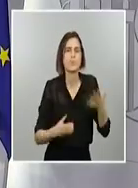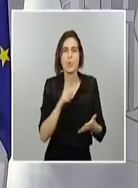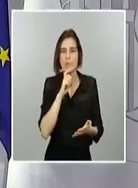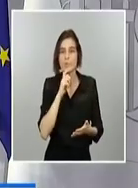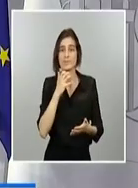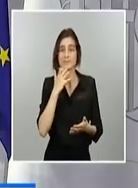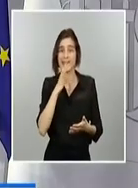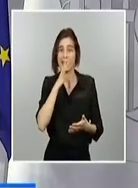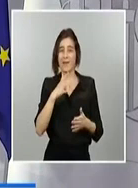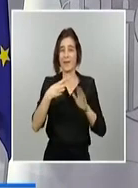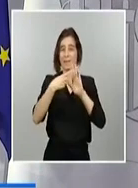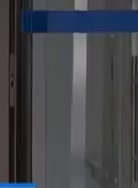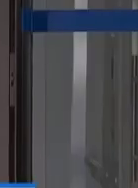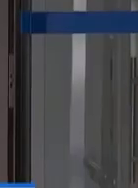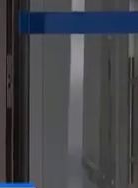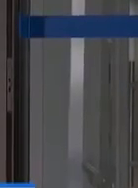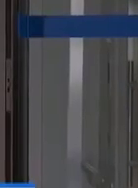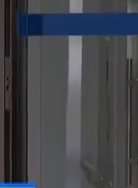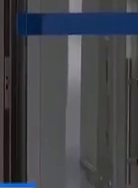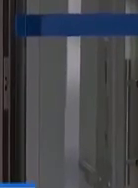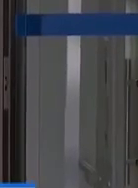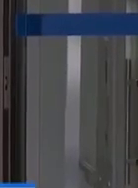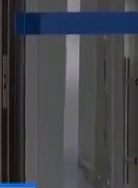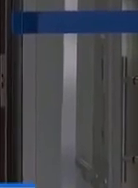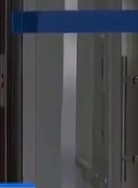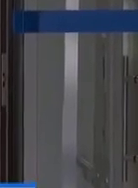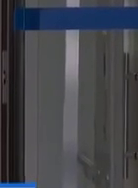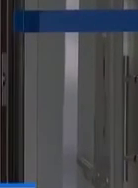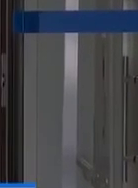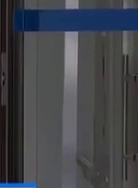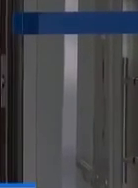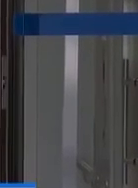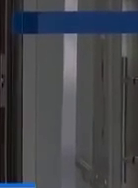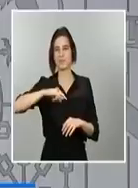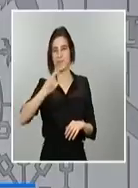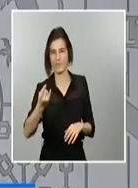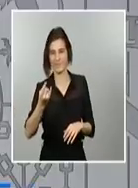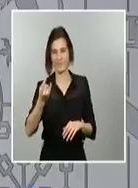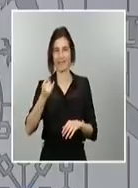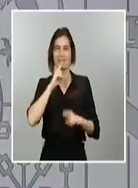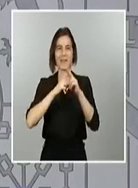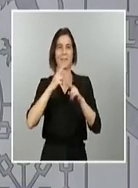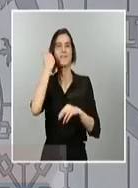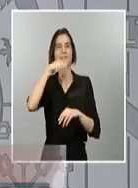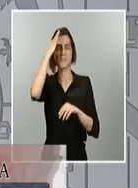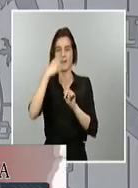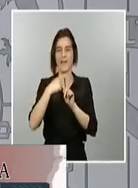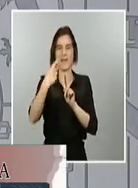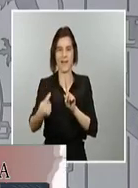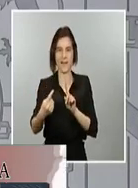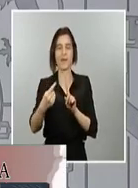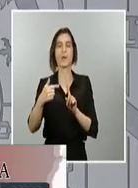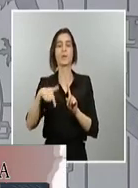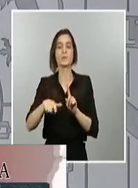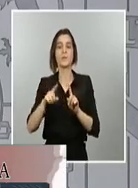Con el descenso de nuevos casos, Fernando Simón habla de una buena evolución de la epidemia. Estos descensos agudos en estos periodos hay que valorarlos con cuidado